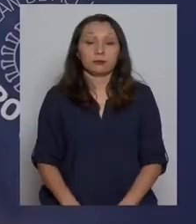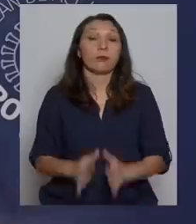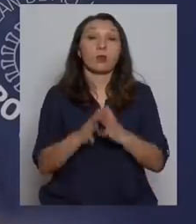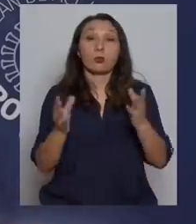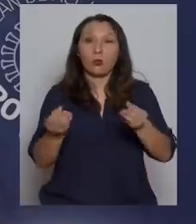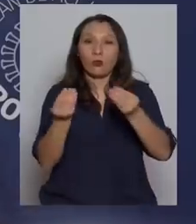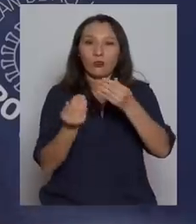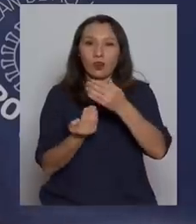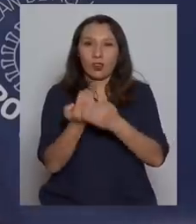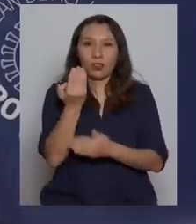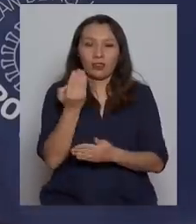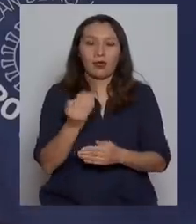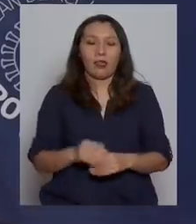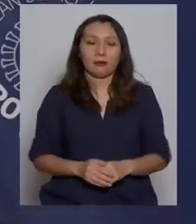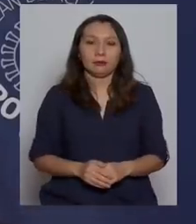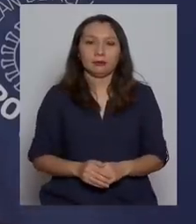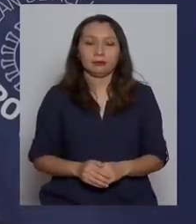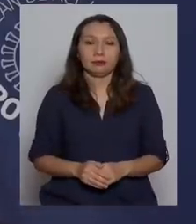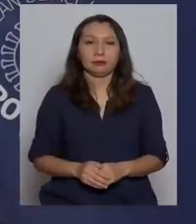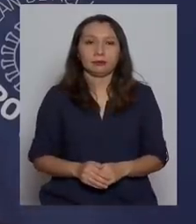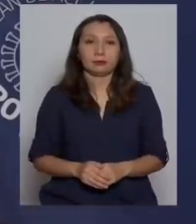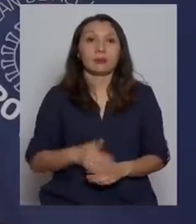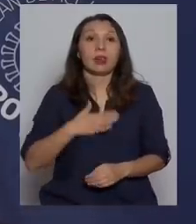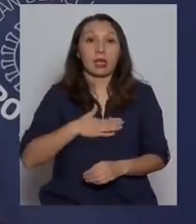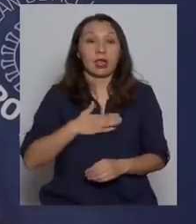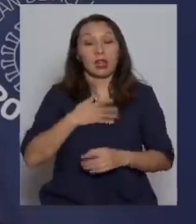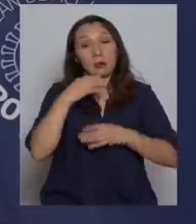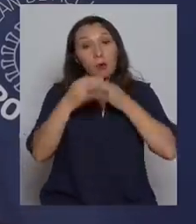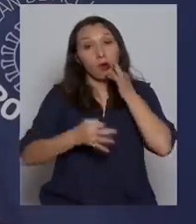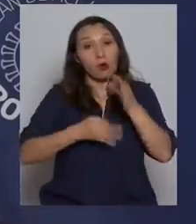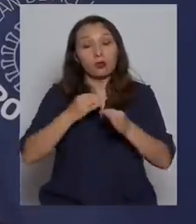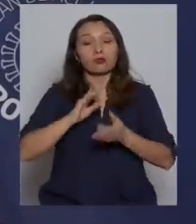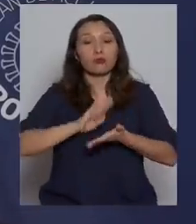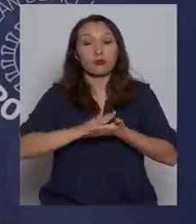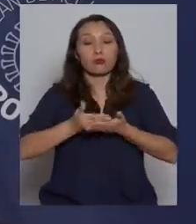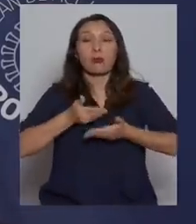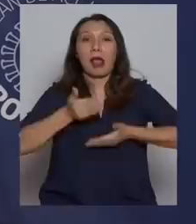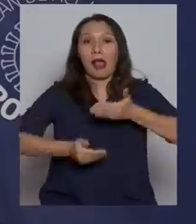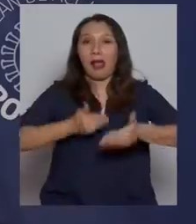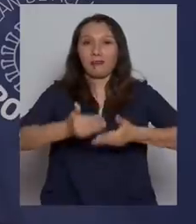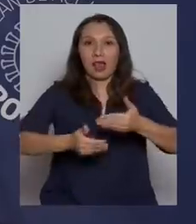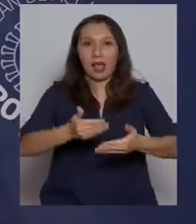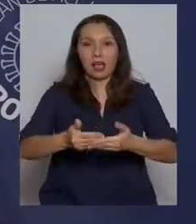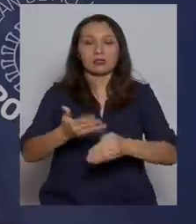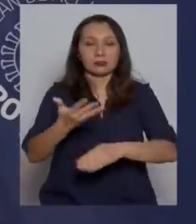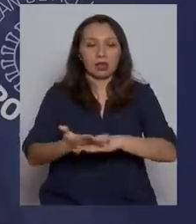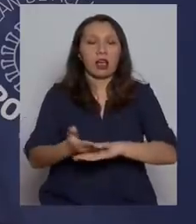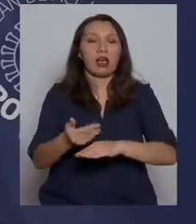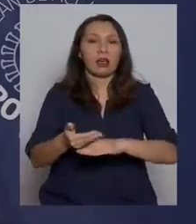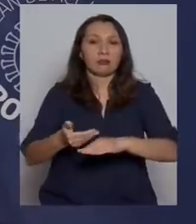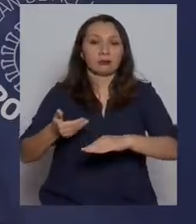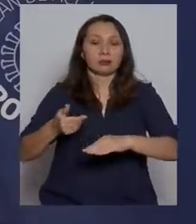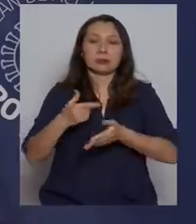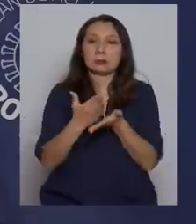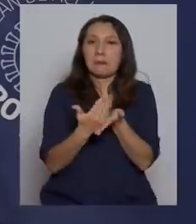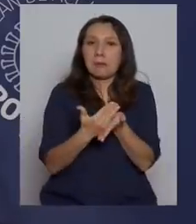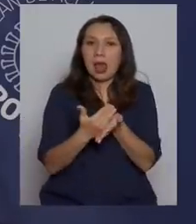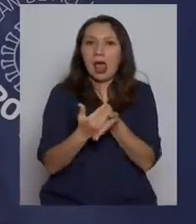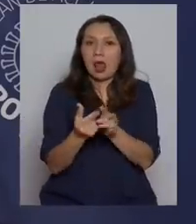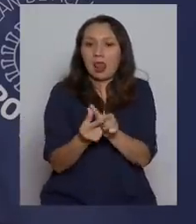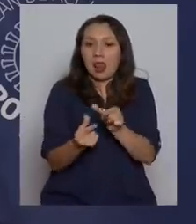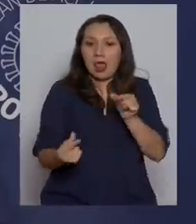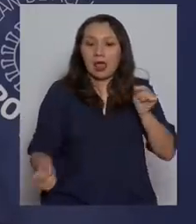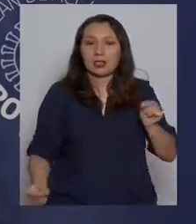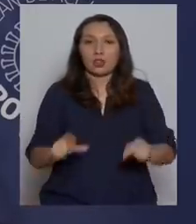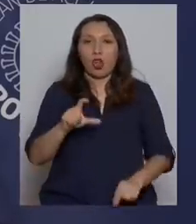Muy buenos días. Queremos dar cuenta de los avances que hemos tenido dentro de este plan